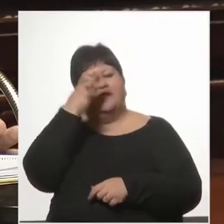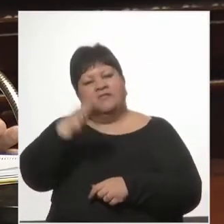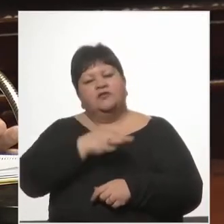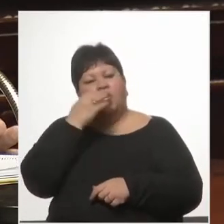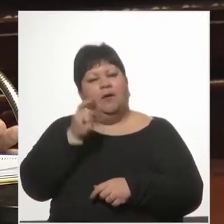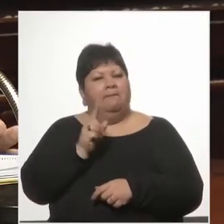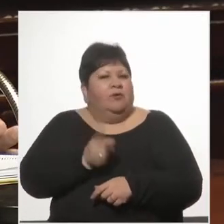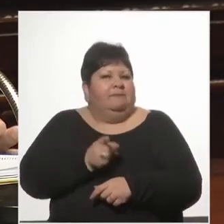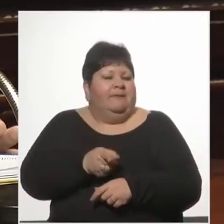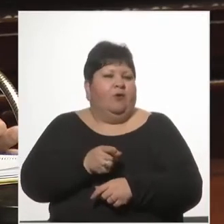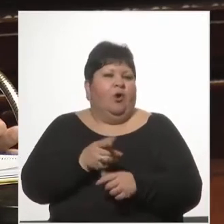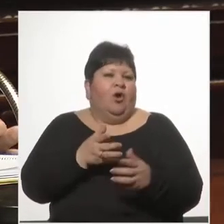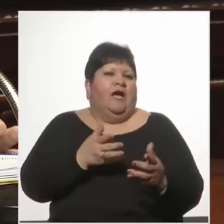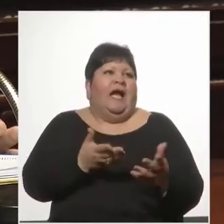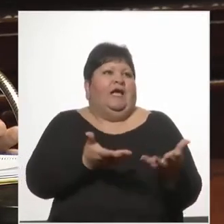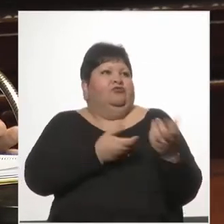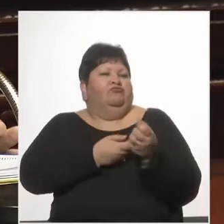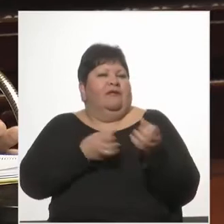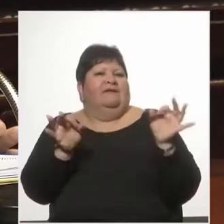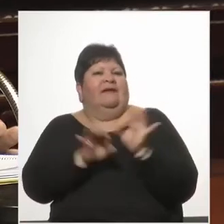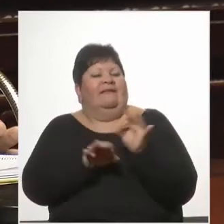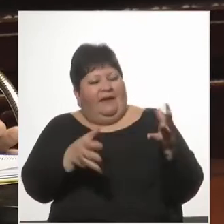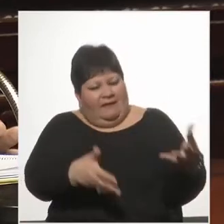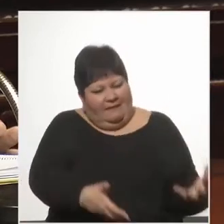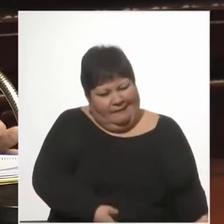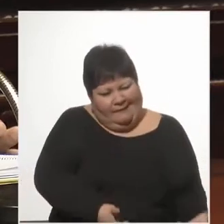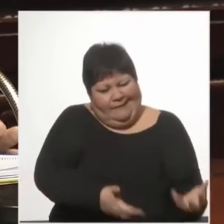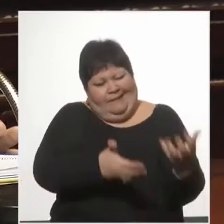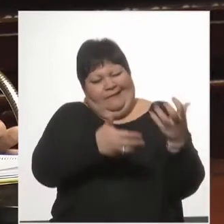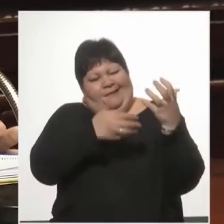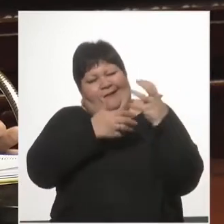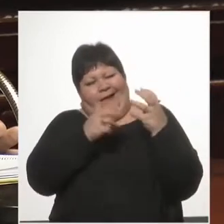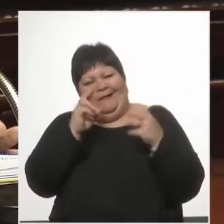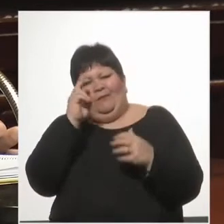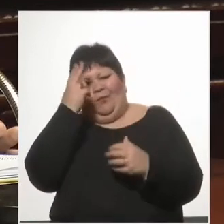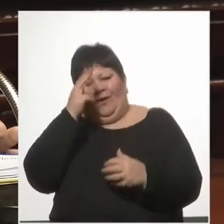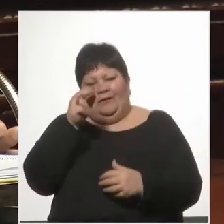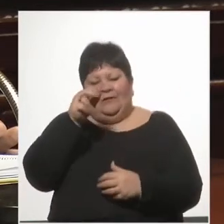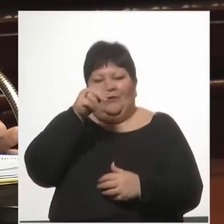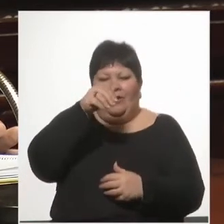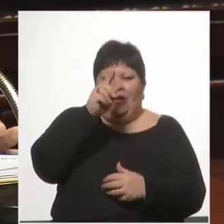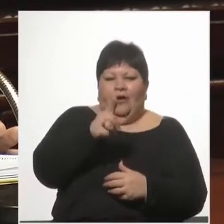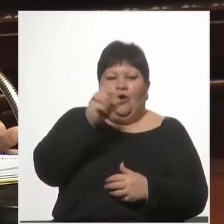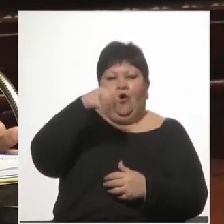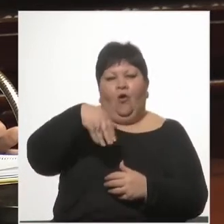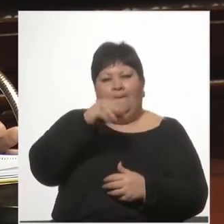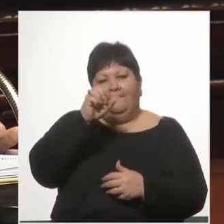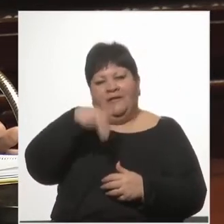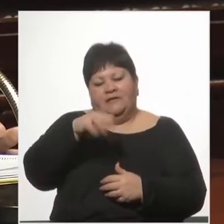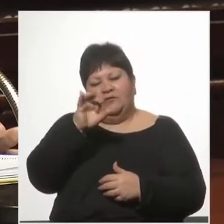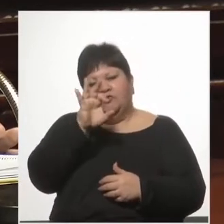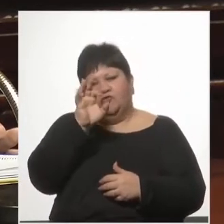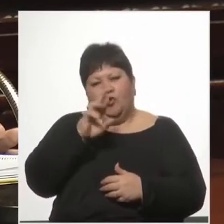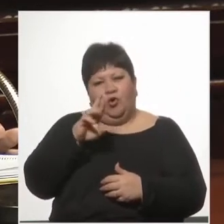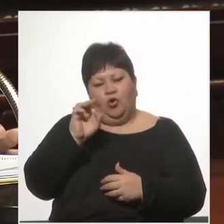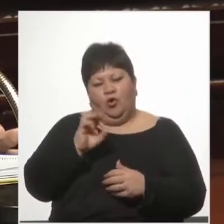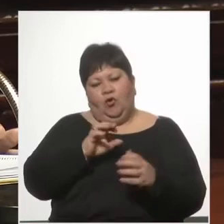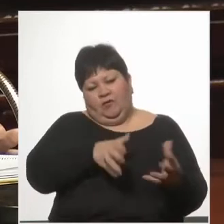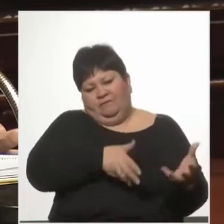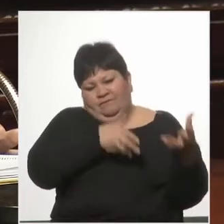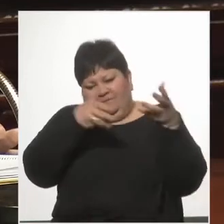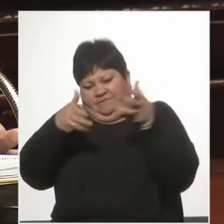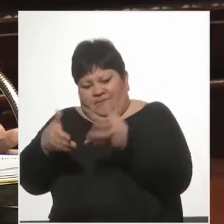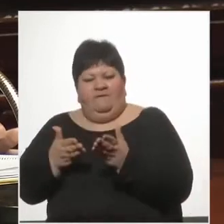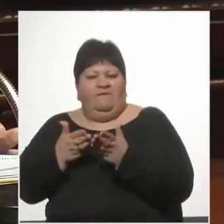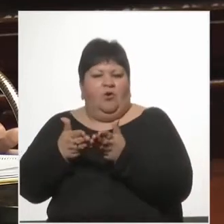y sin ayuda, había cargado y llevado el cuerpo sin vida de Gomensoro, posteriormente, sin ayuda, lo había subido a un bote